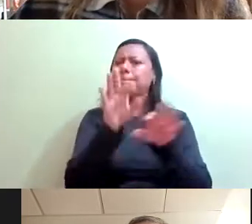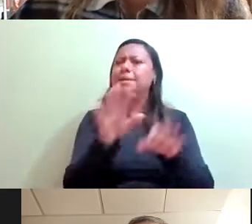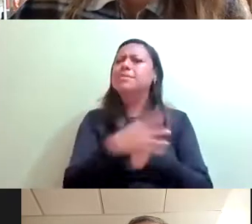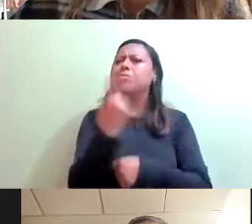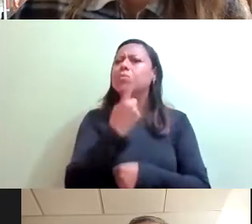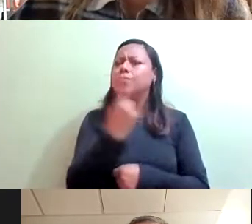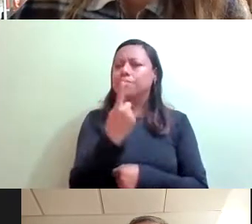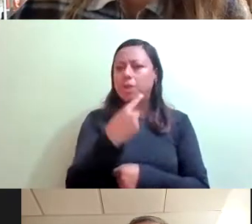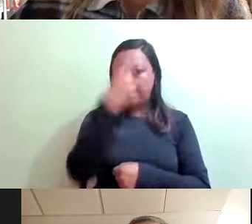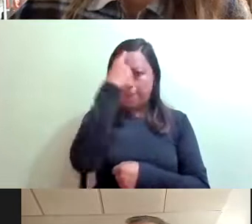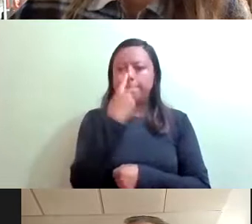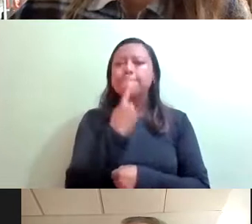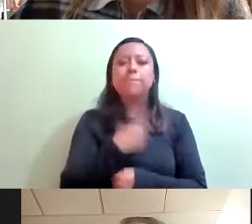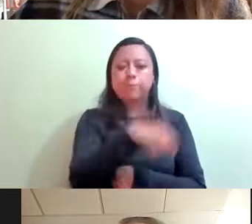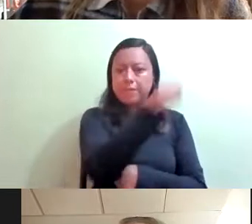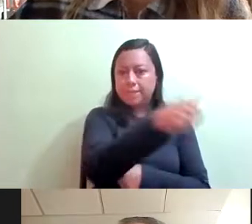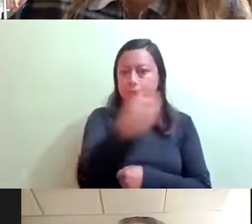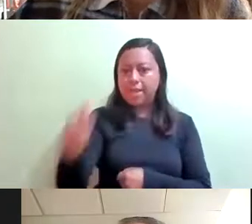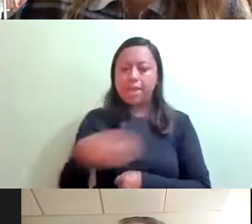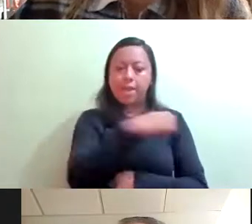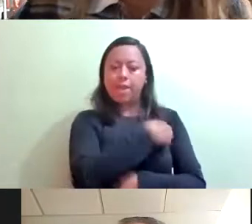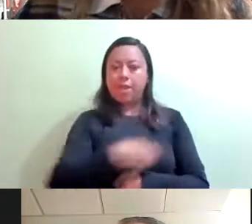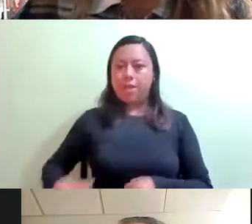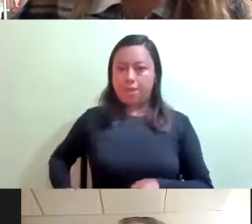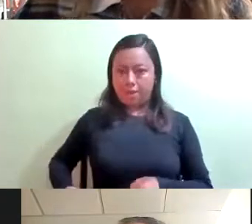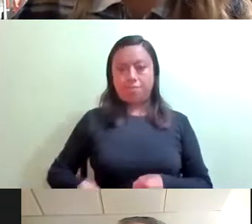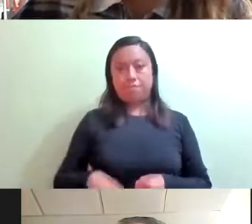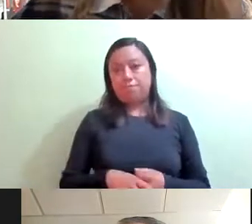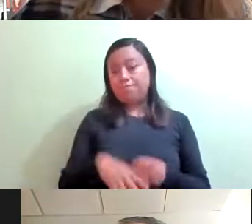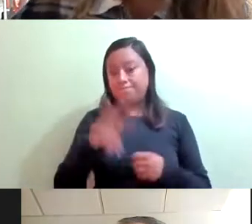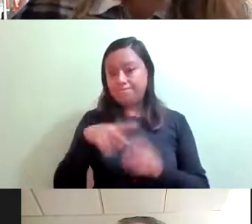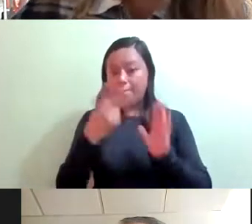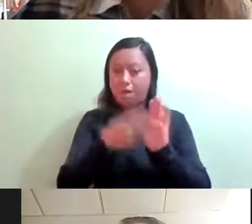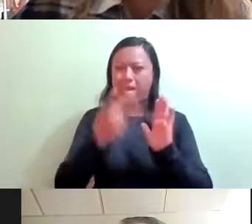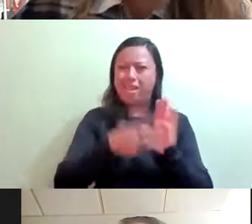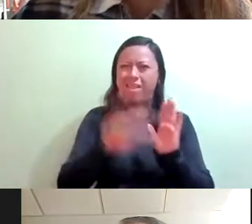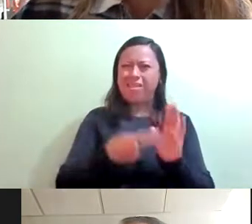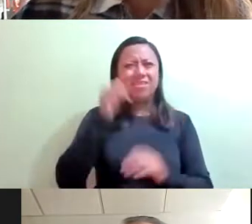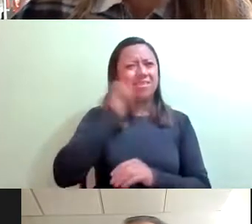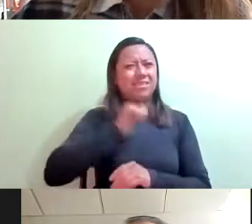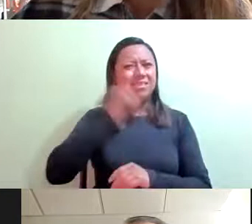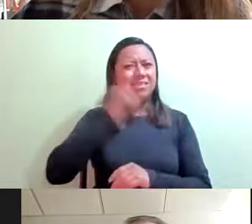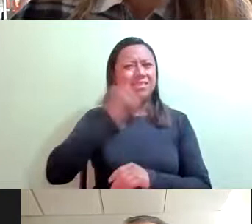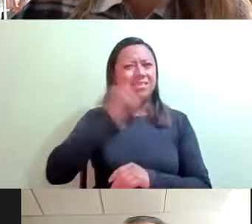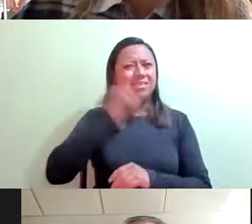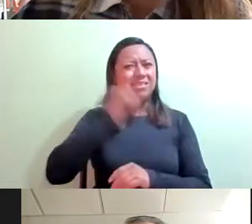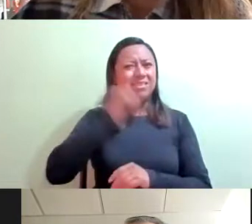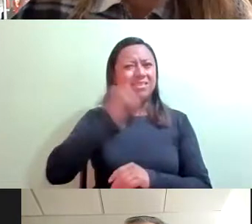perfil de los candidatos en muchos casos está manchado por delitos